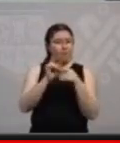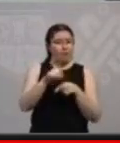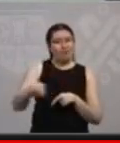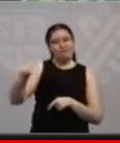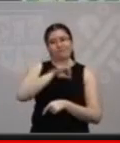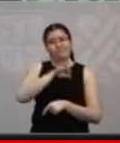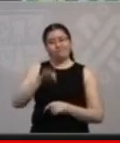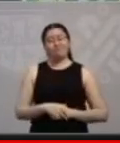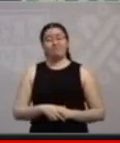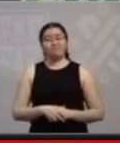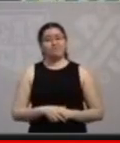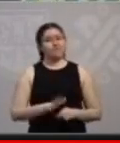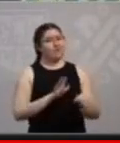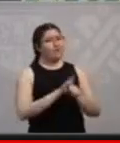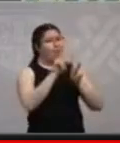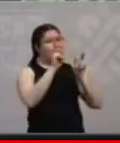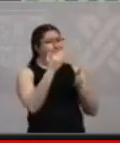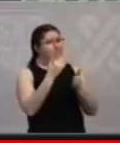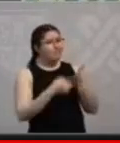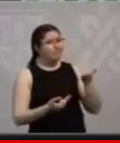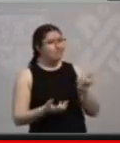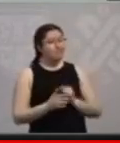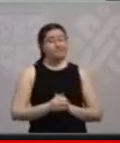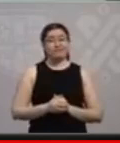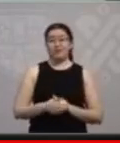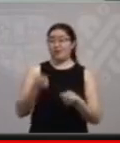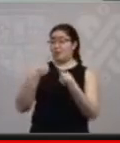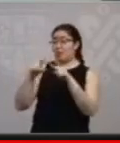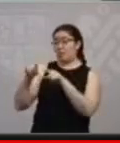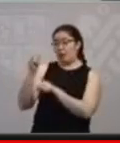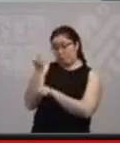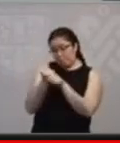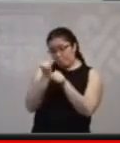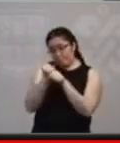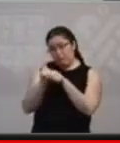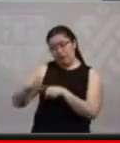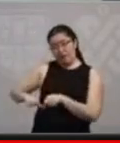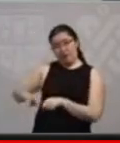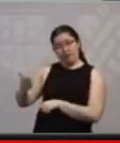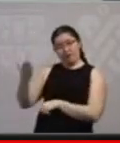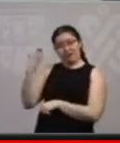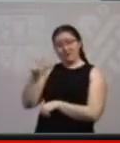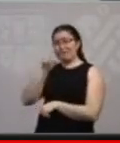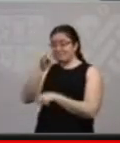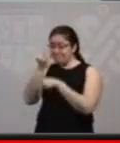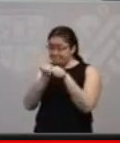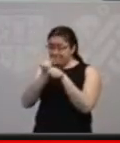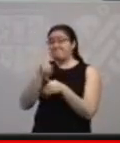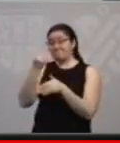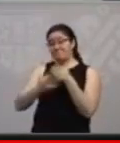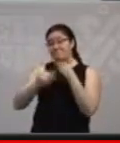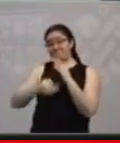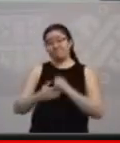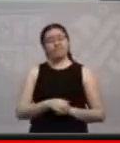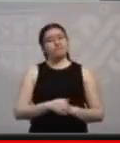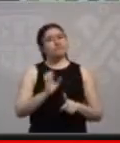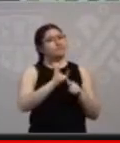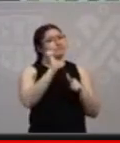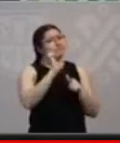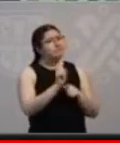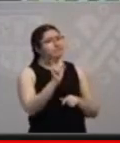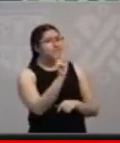ellos. ¿Qué temas estarían pendientes? Hay varias investigaciones de la administración pasada que están pendientes.